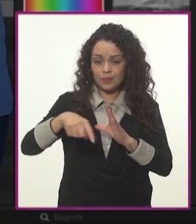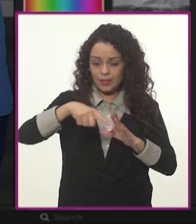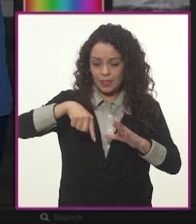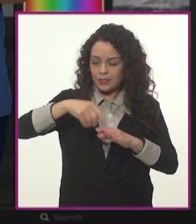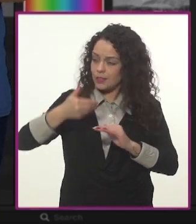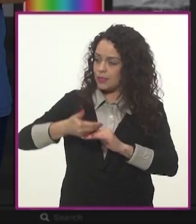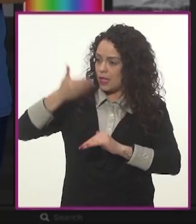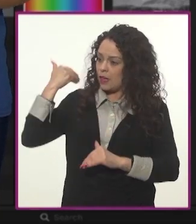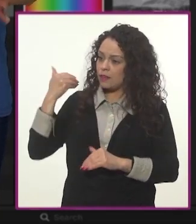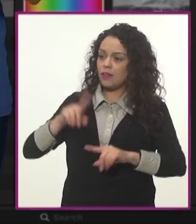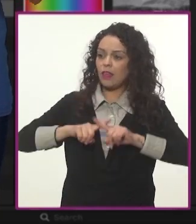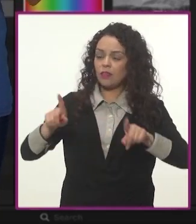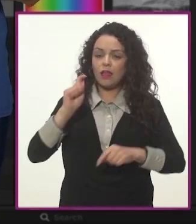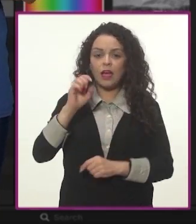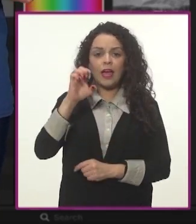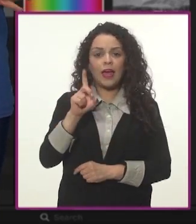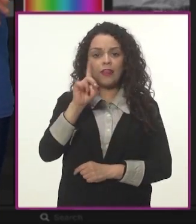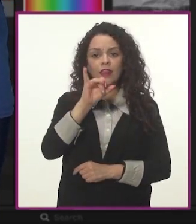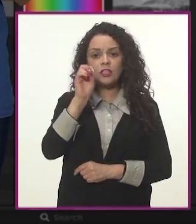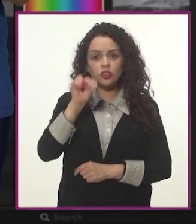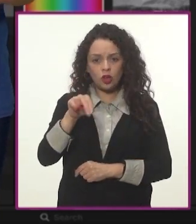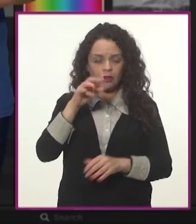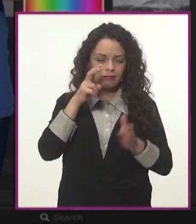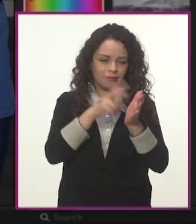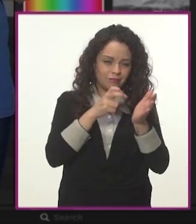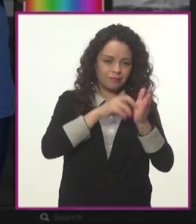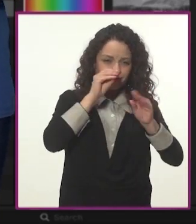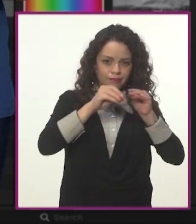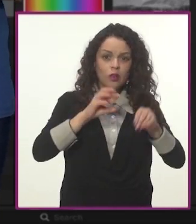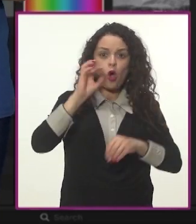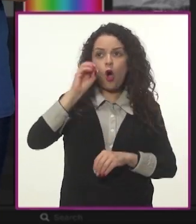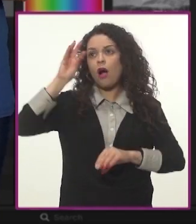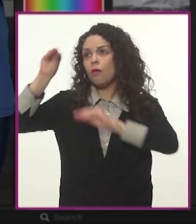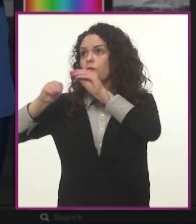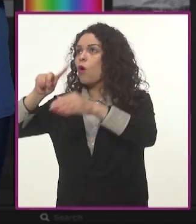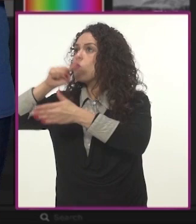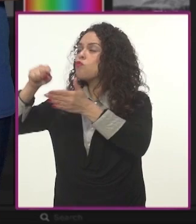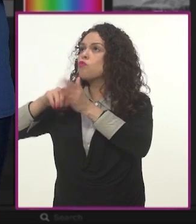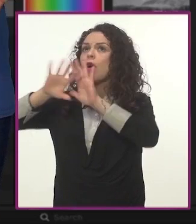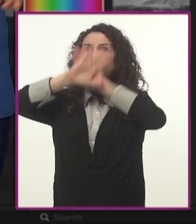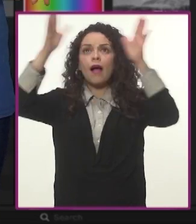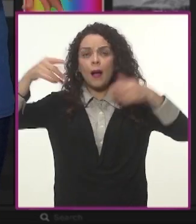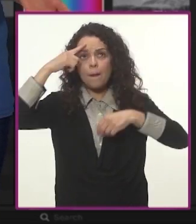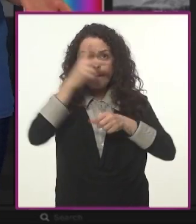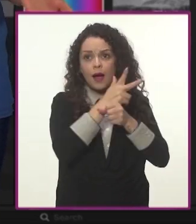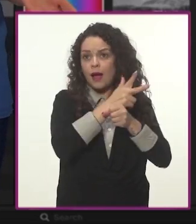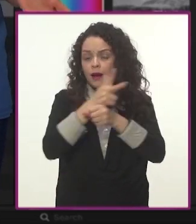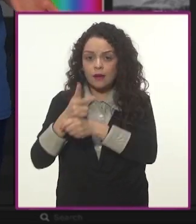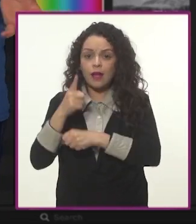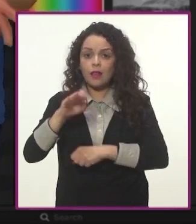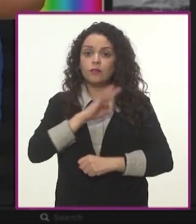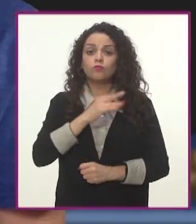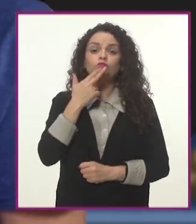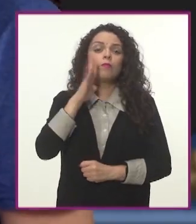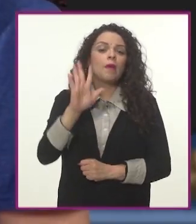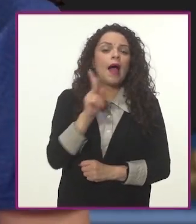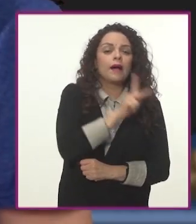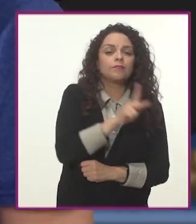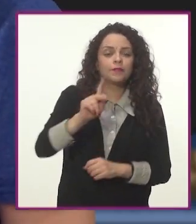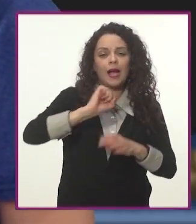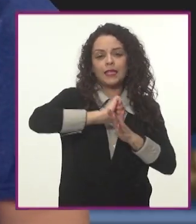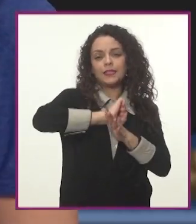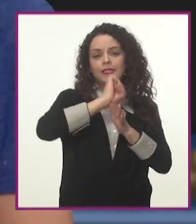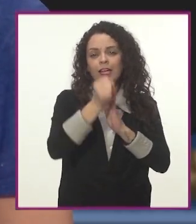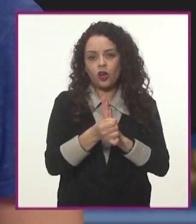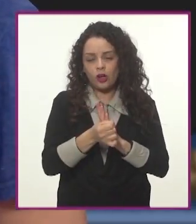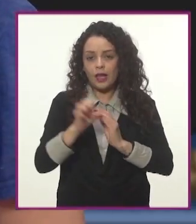edición y el montaje, aunque todavía estos conceptos se pueden llegar a confundir o a utilizar como si fueran sinónimos. La edición